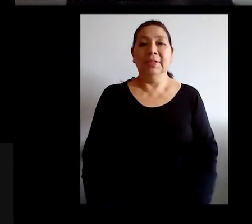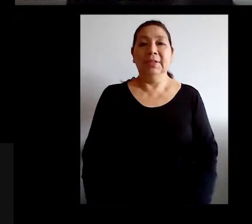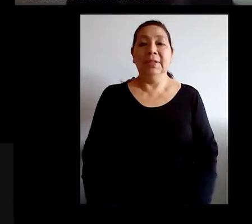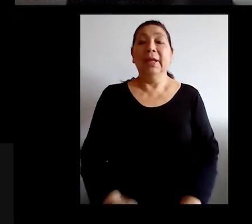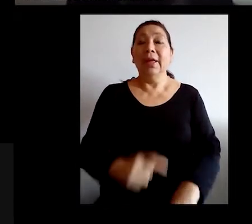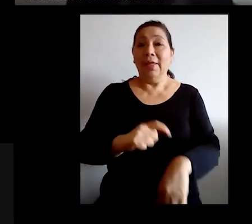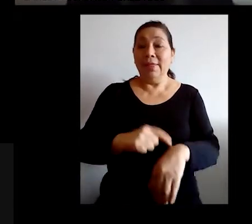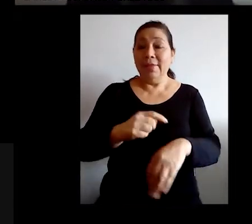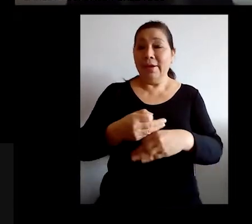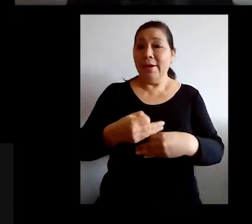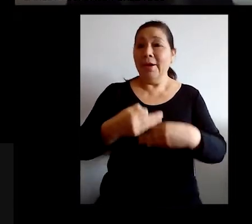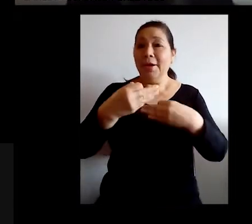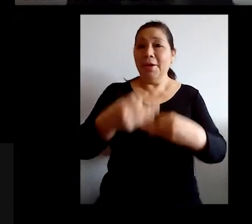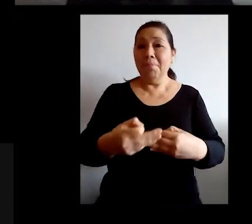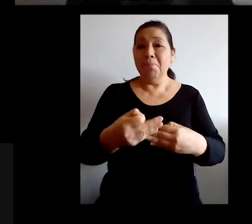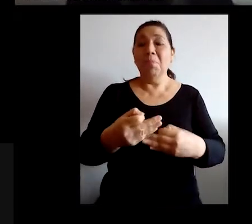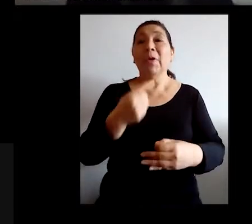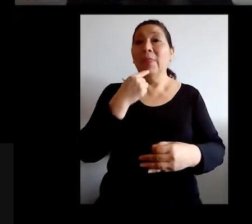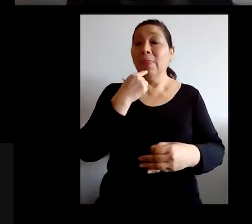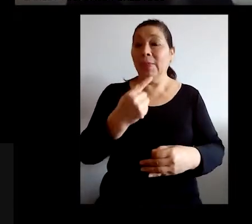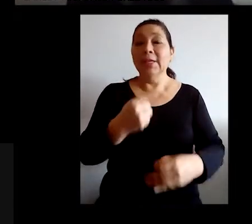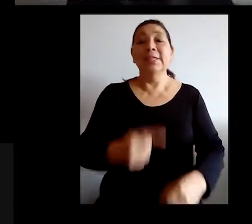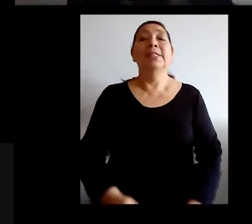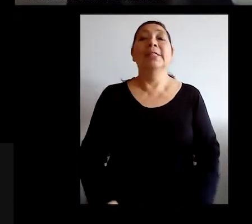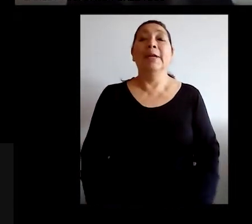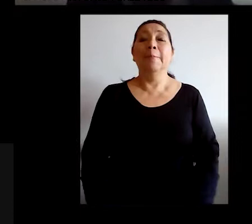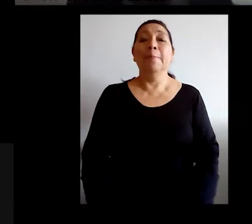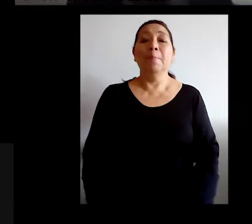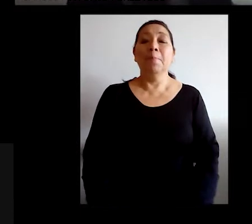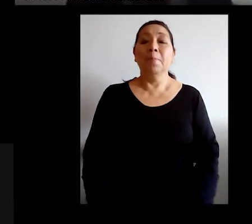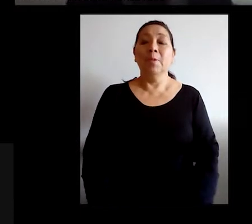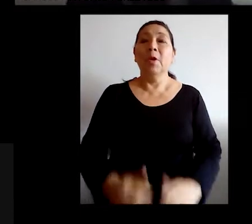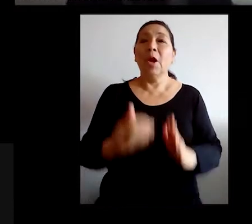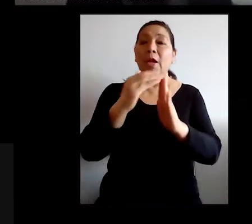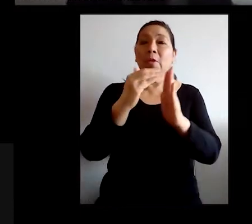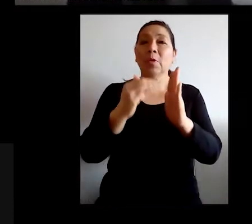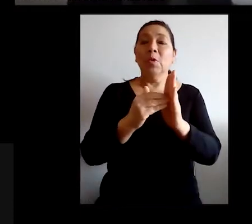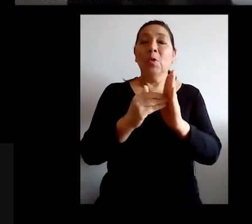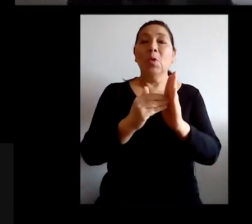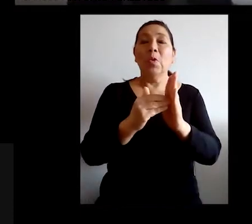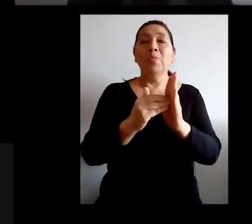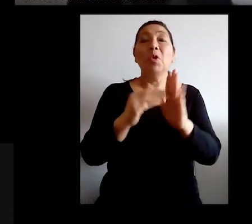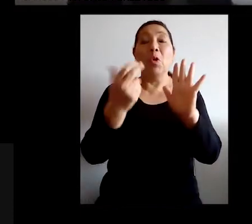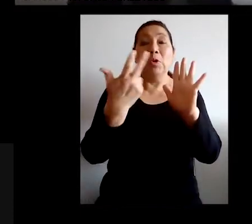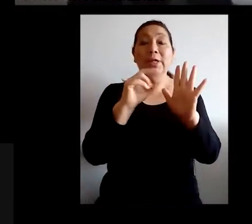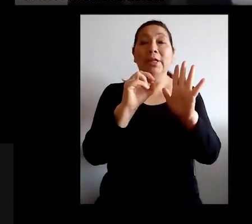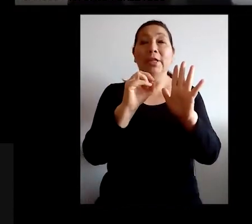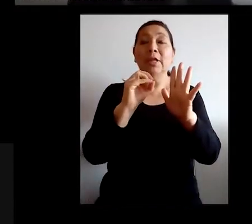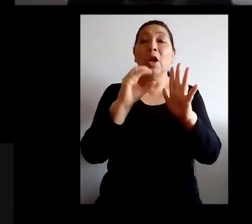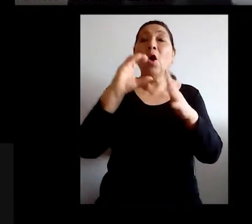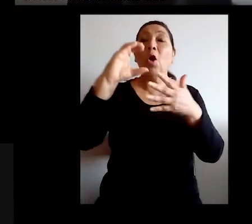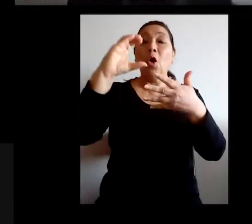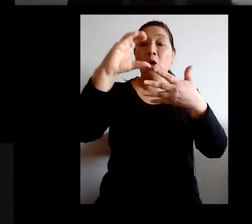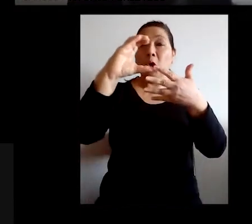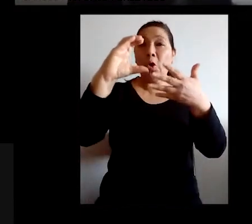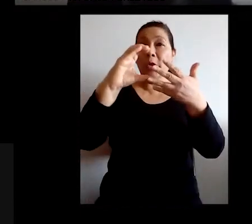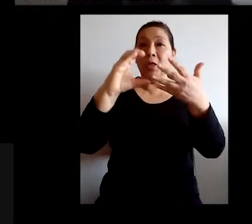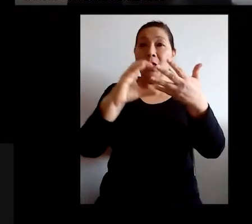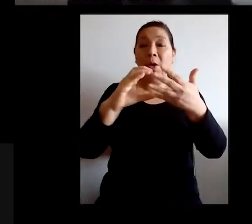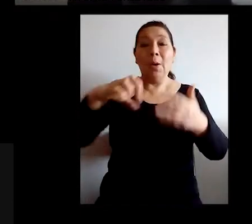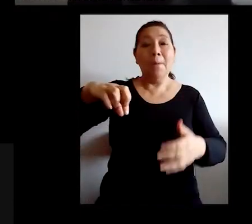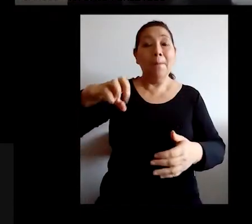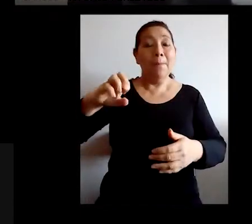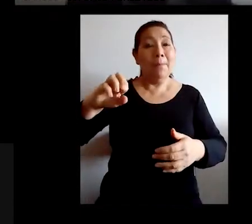el plazo prescriptorio ordenado, según lo dispone el artículo 80 del Código Penal, es equivalente